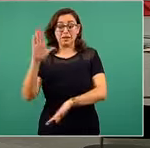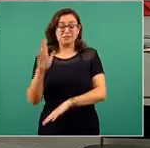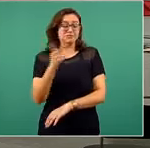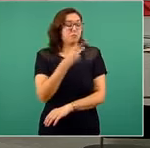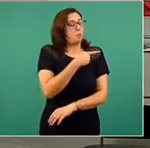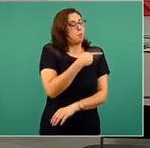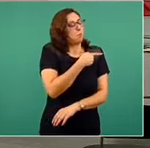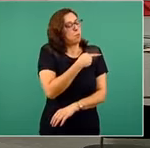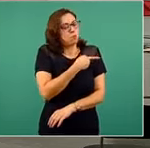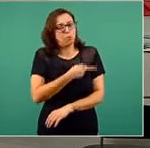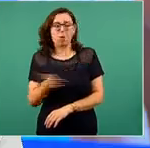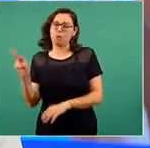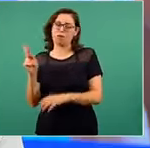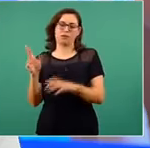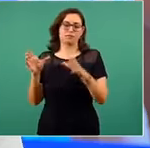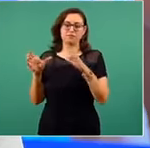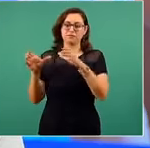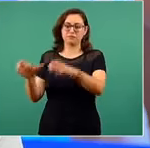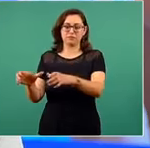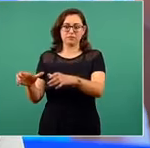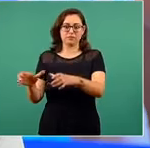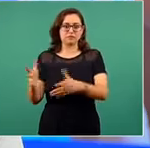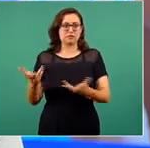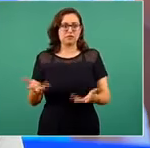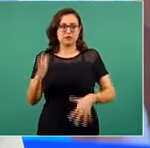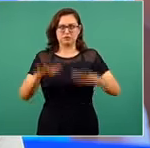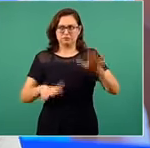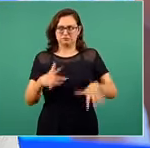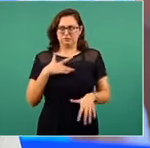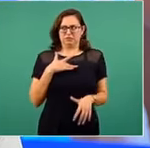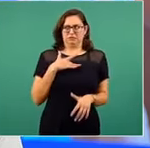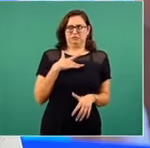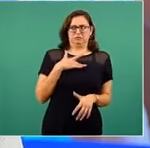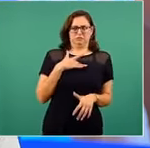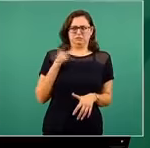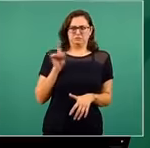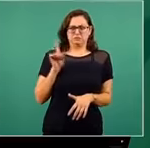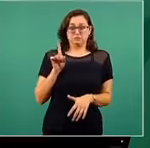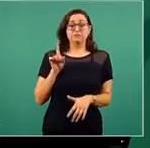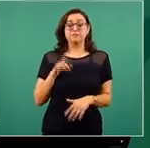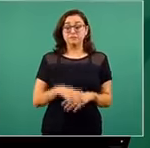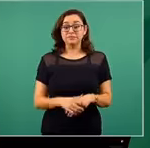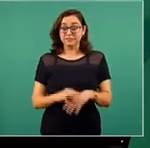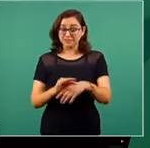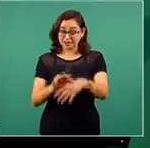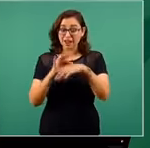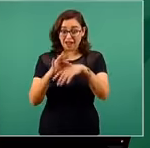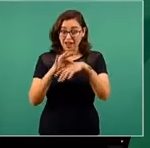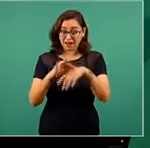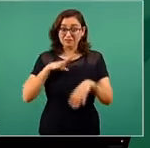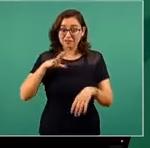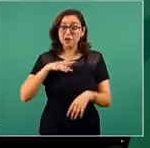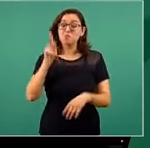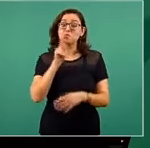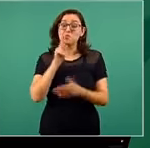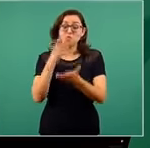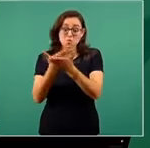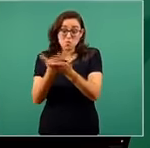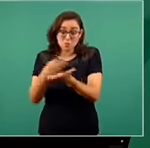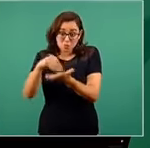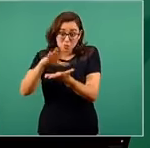de pobreza. Yo sé que es impresionante cada vez que uno lo oye, pero es real, está perfectamente documentado, y no por